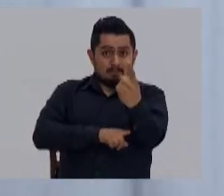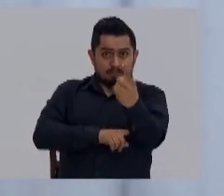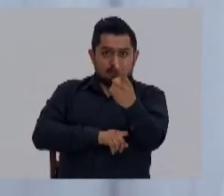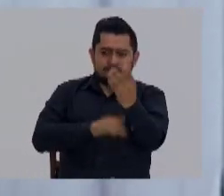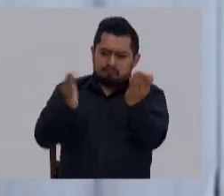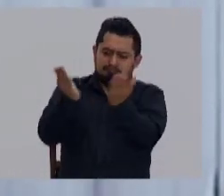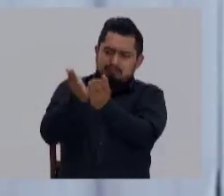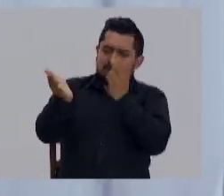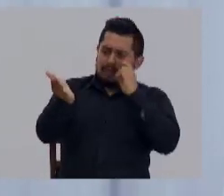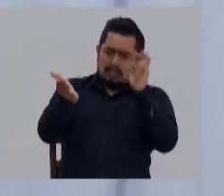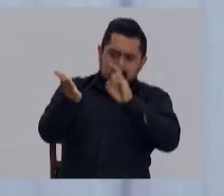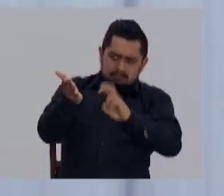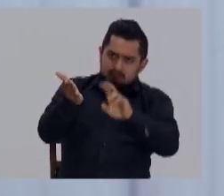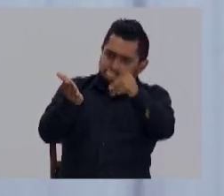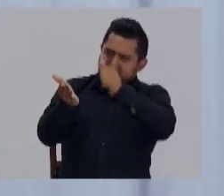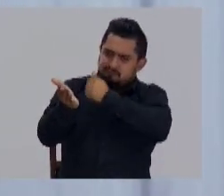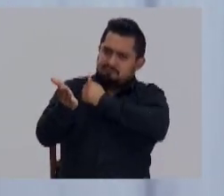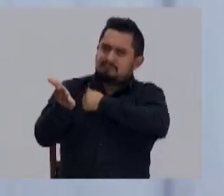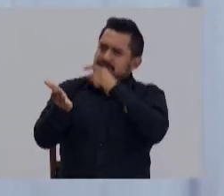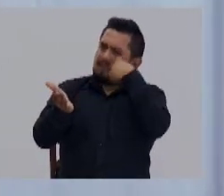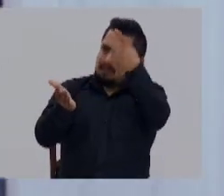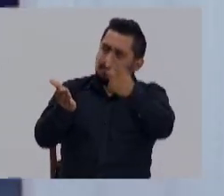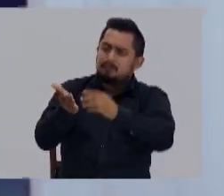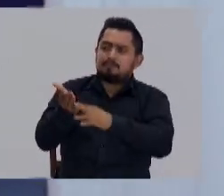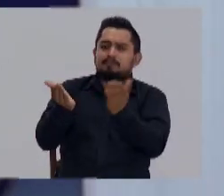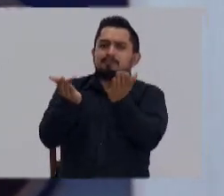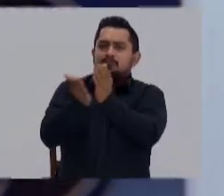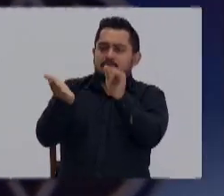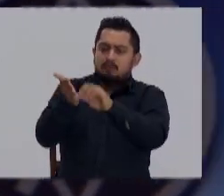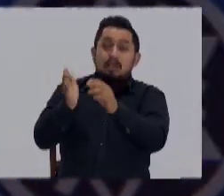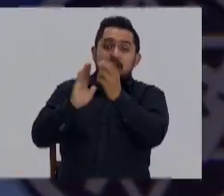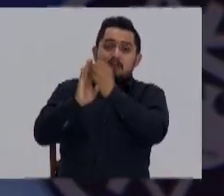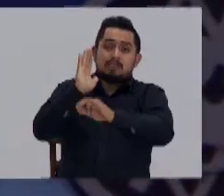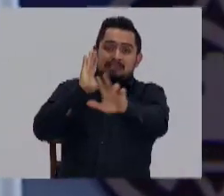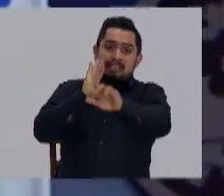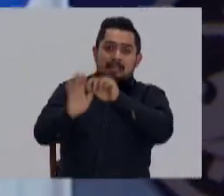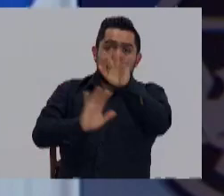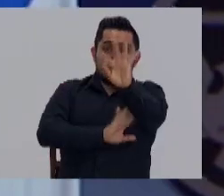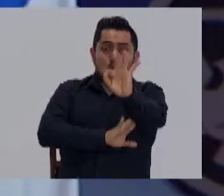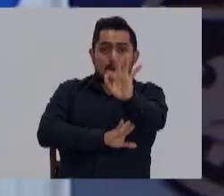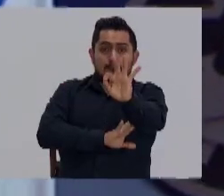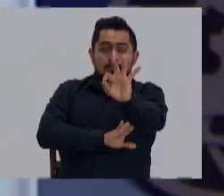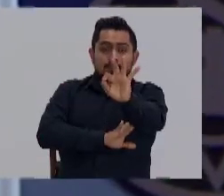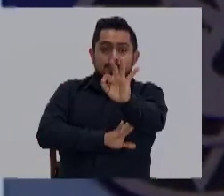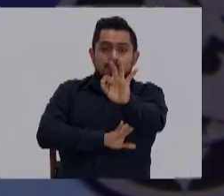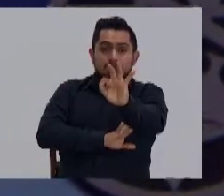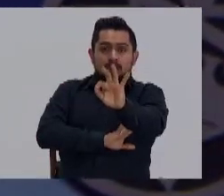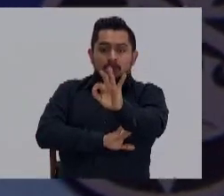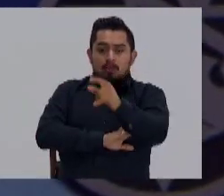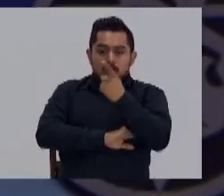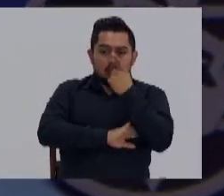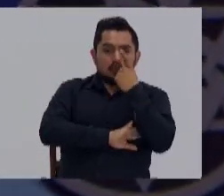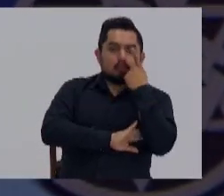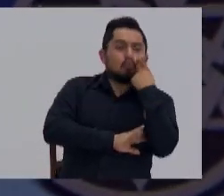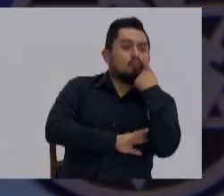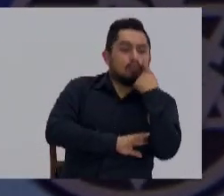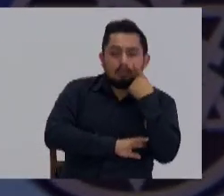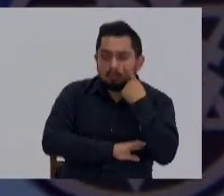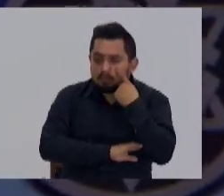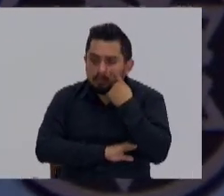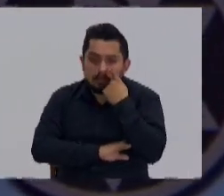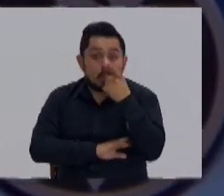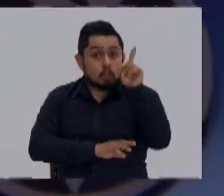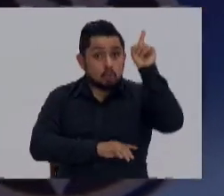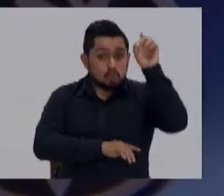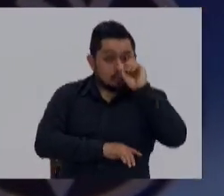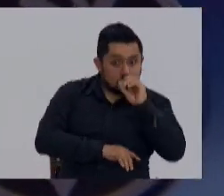usted lo va a poder leer, ahí se lo dejo de deber, en Génesis capítulo 3, versículo 9. Y le dice, ¿y a dónde estás tú?